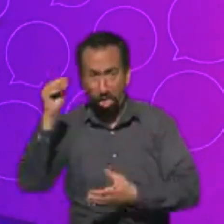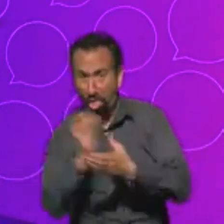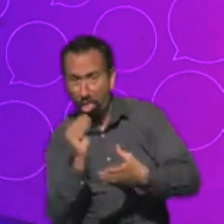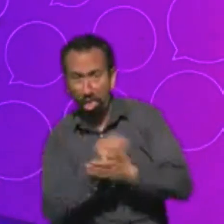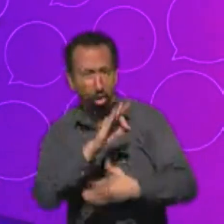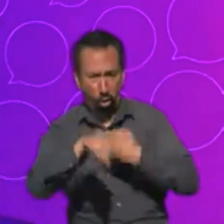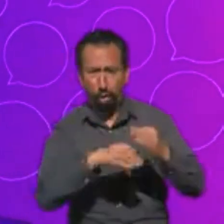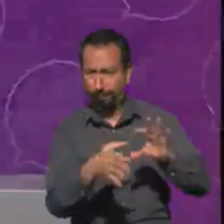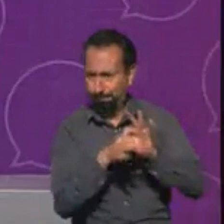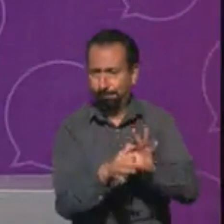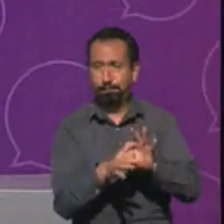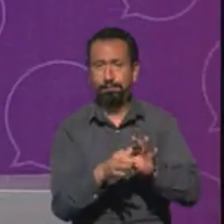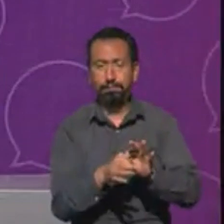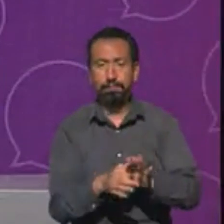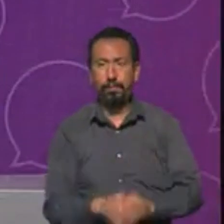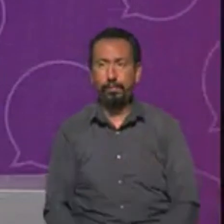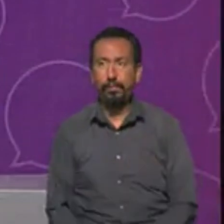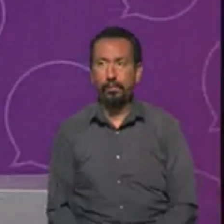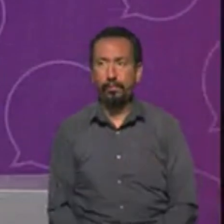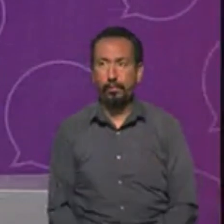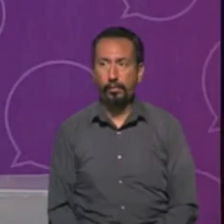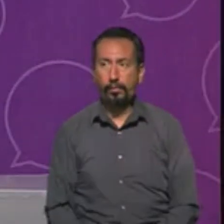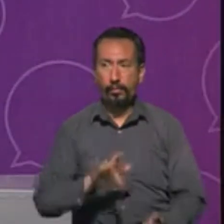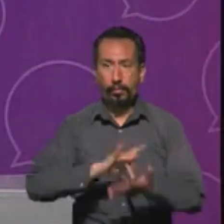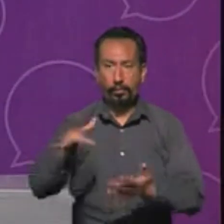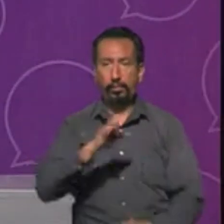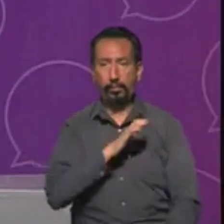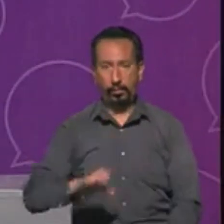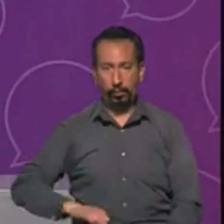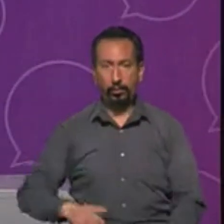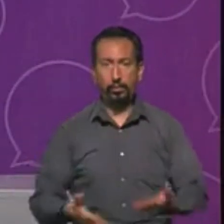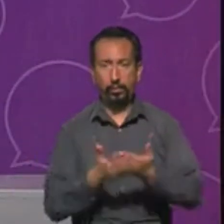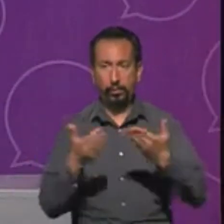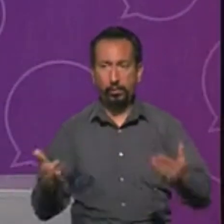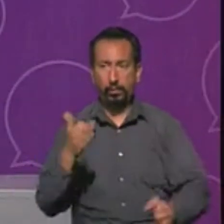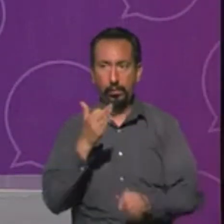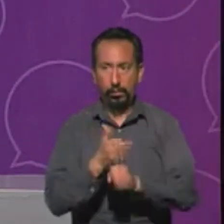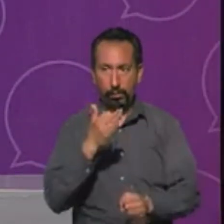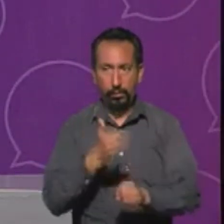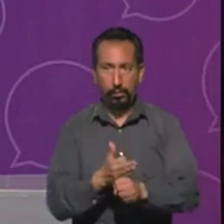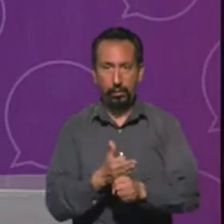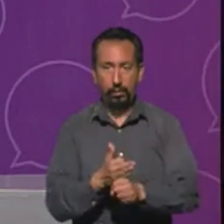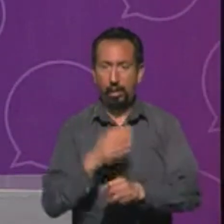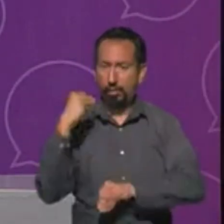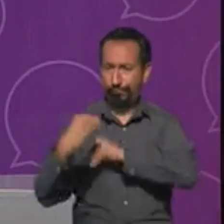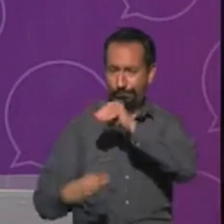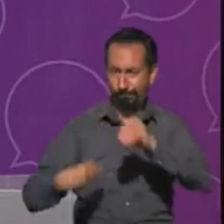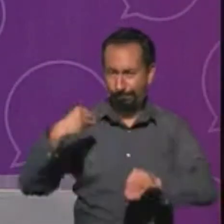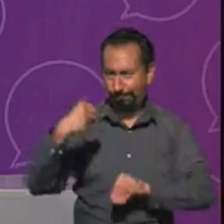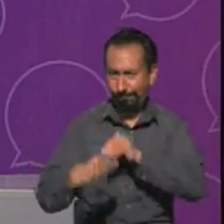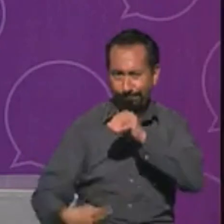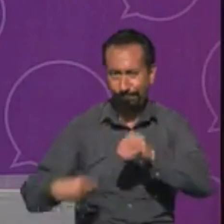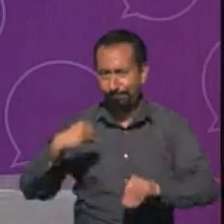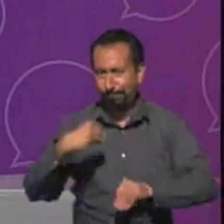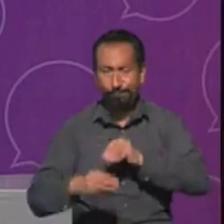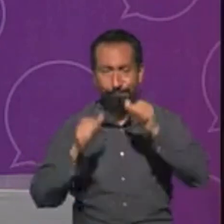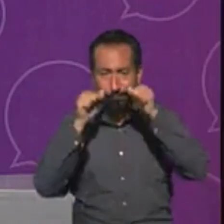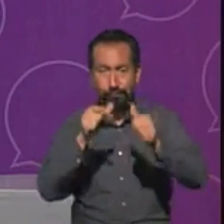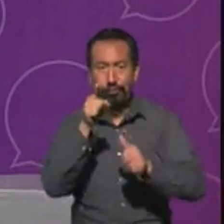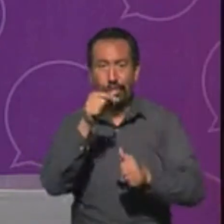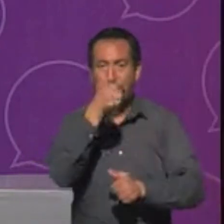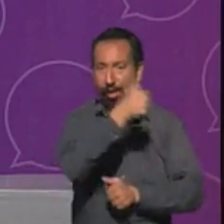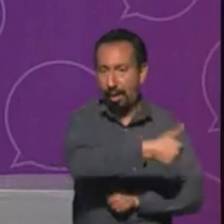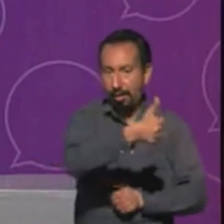quede atrás Gracias candidatos es así como llegamos al final de este debate en el que hemos escuchado sus